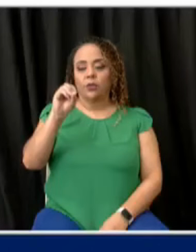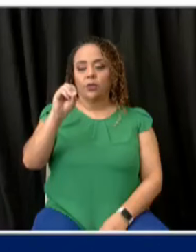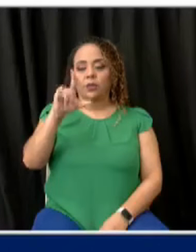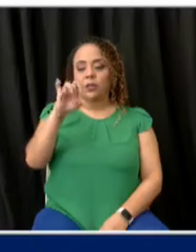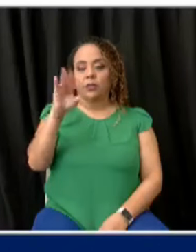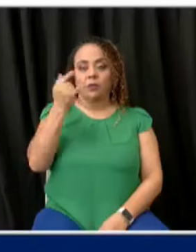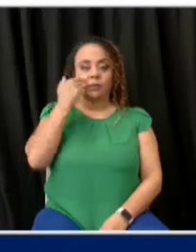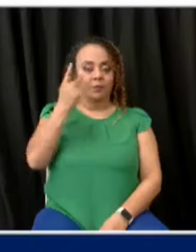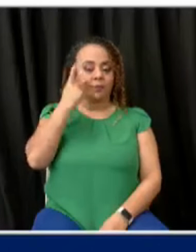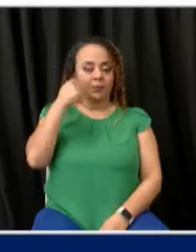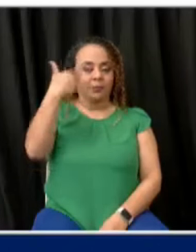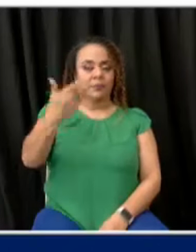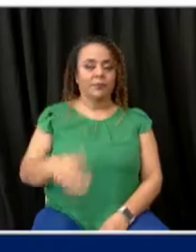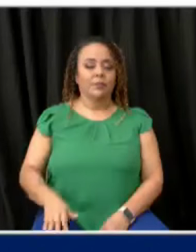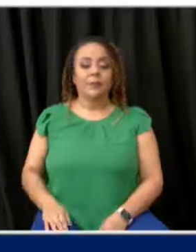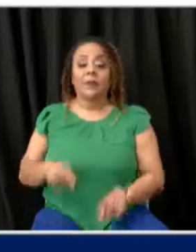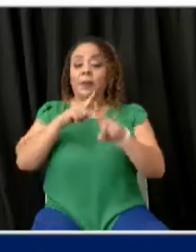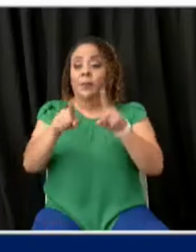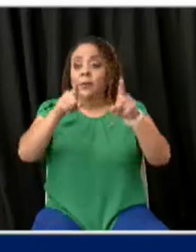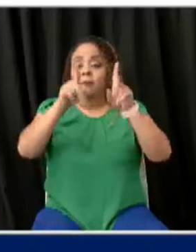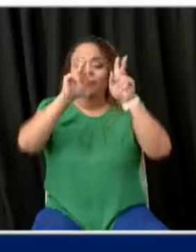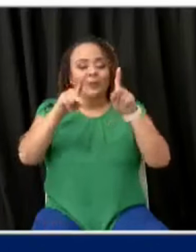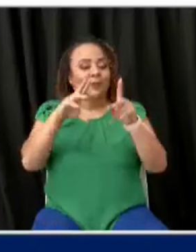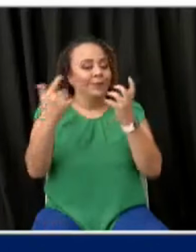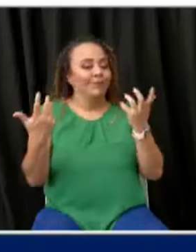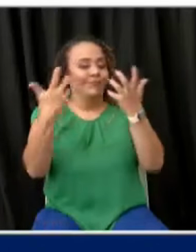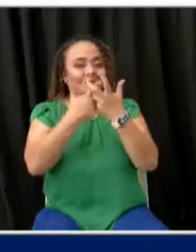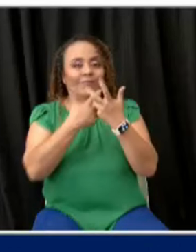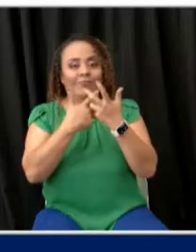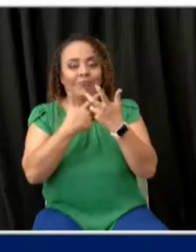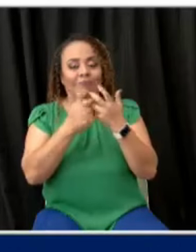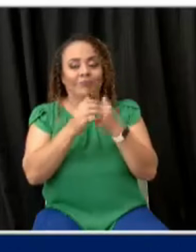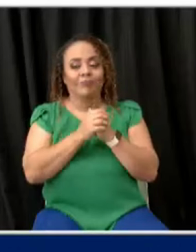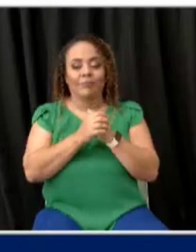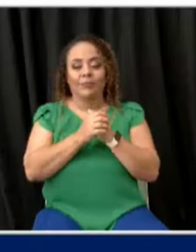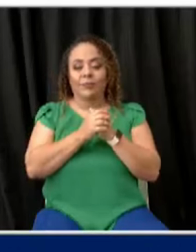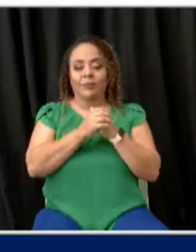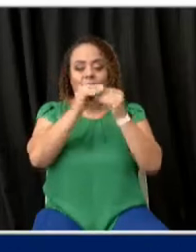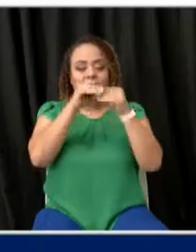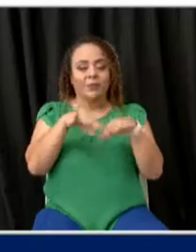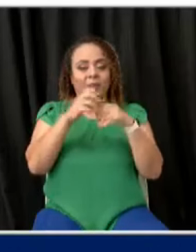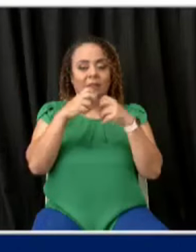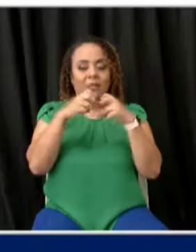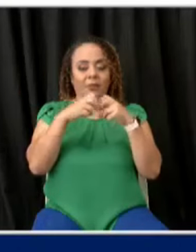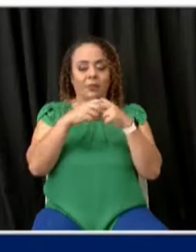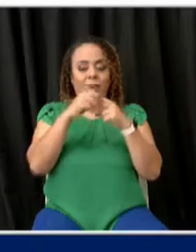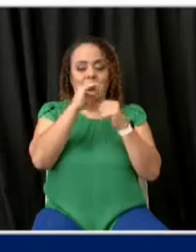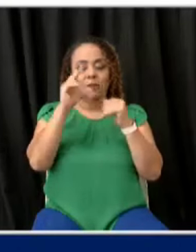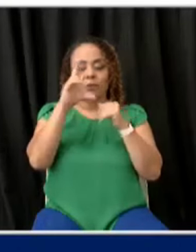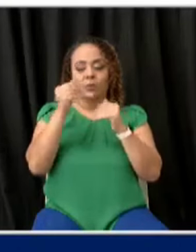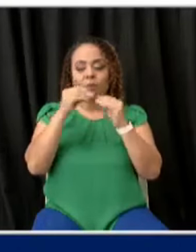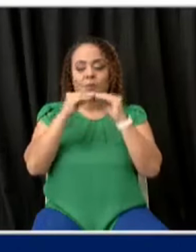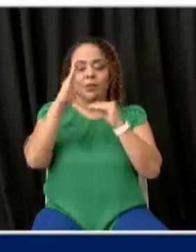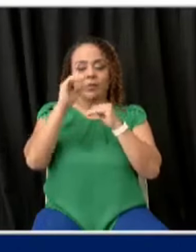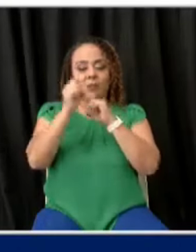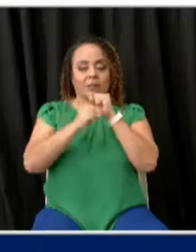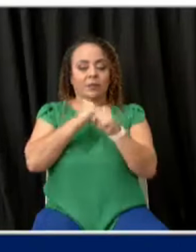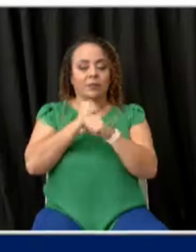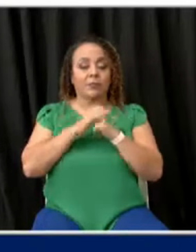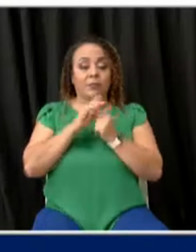más adelante, pero la persona que no está aclimatada pierde más electrolitos y menos agua. Entonces se acalambran y